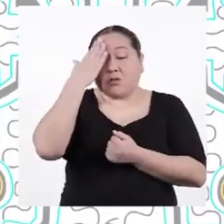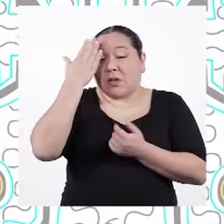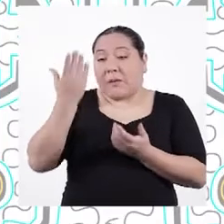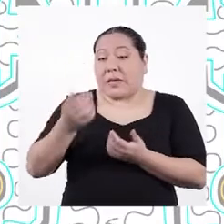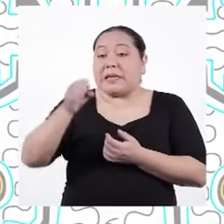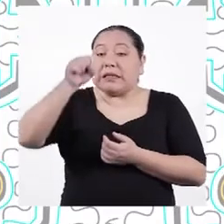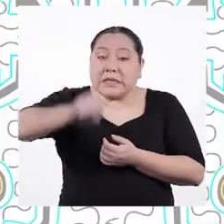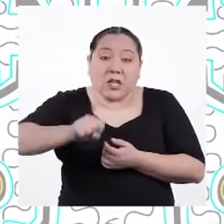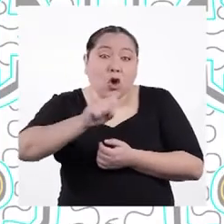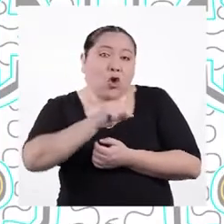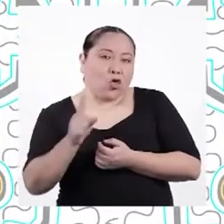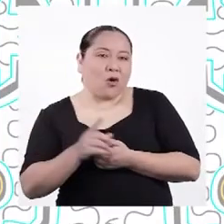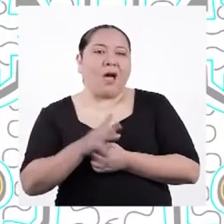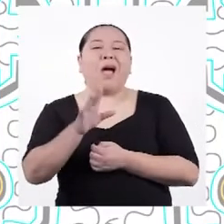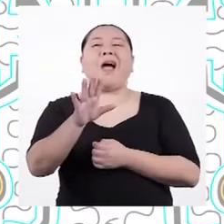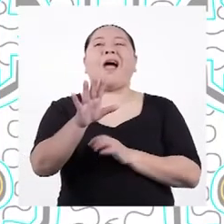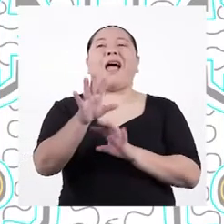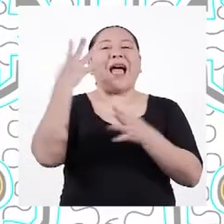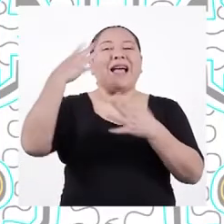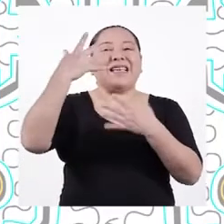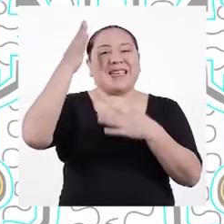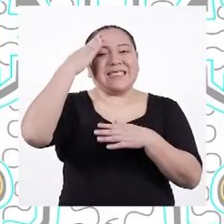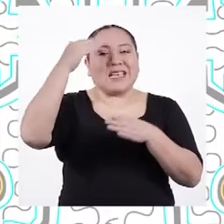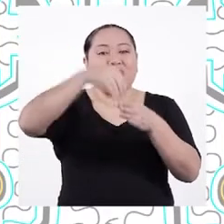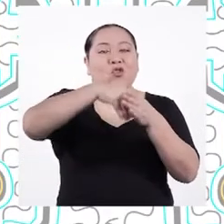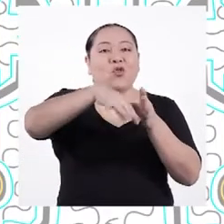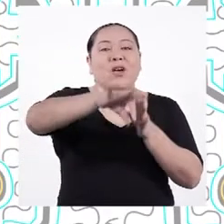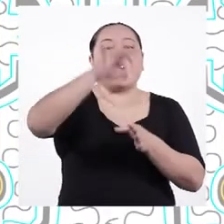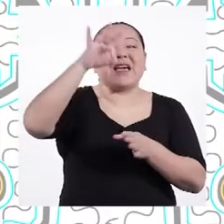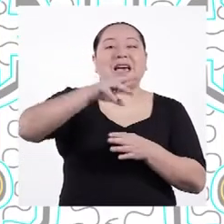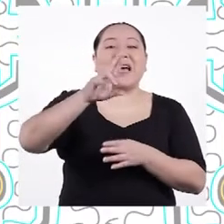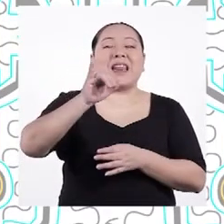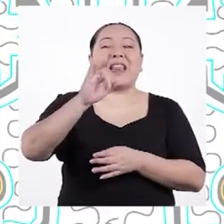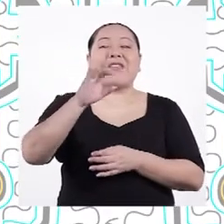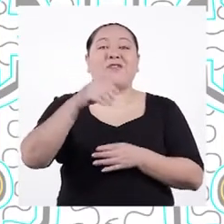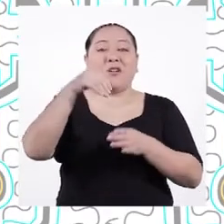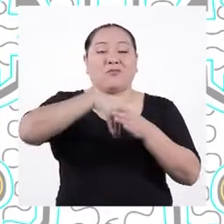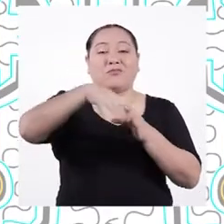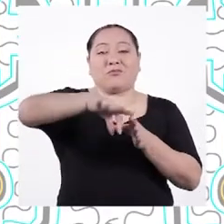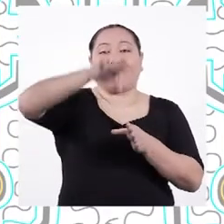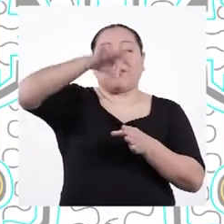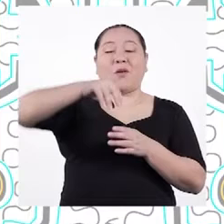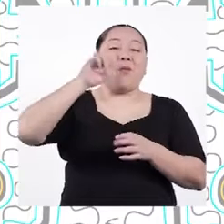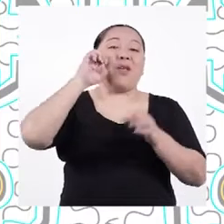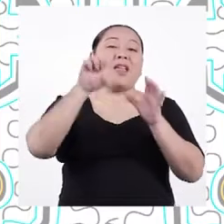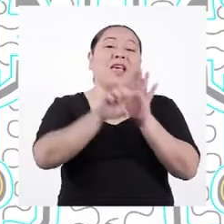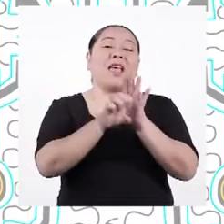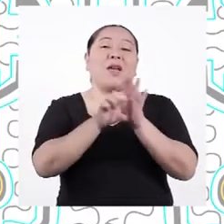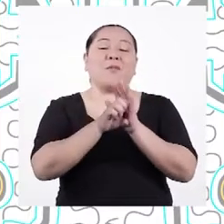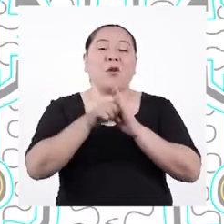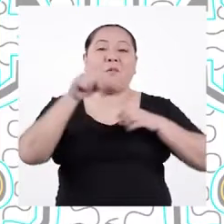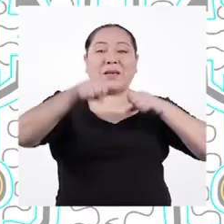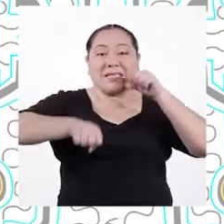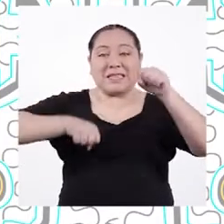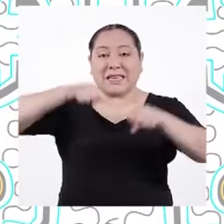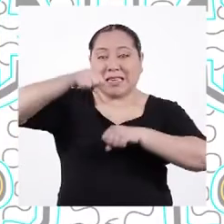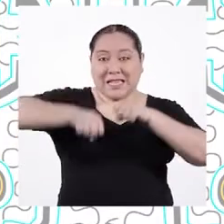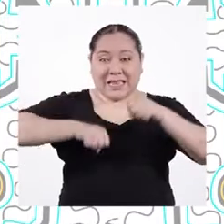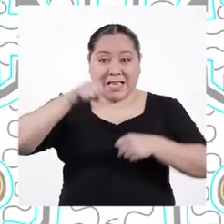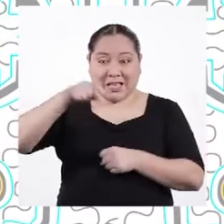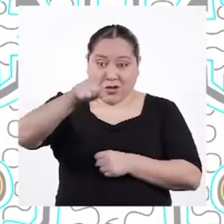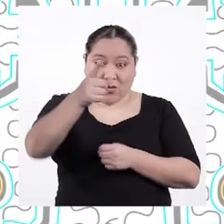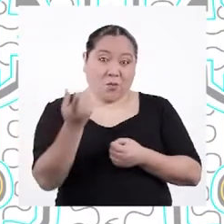Ya sé, una rifa. Por ejemplo, de una bicicleta. Si participo en una, ¿qué